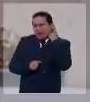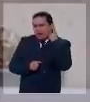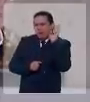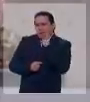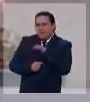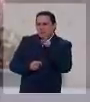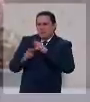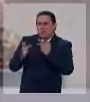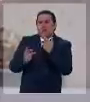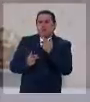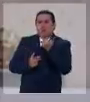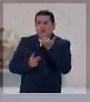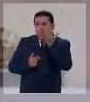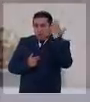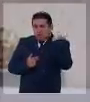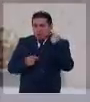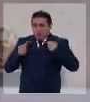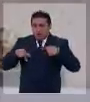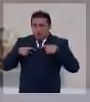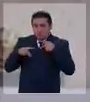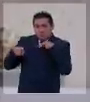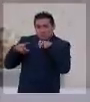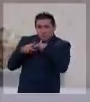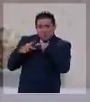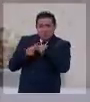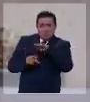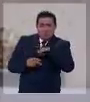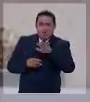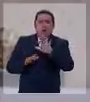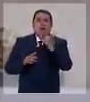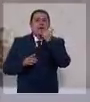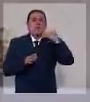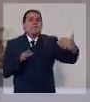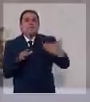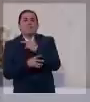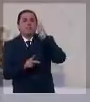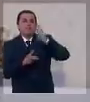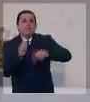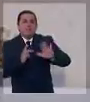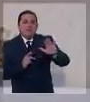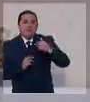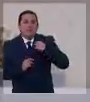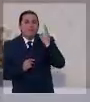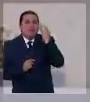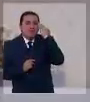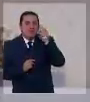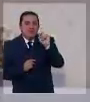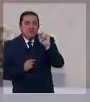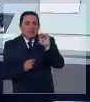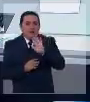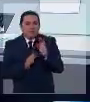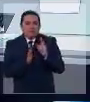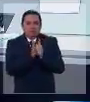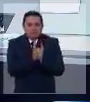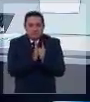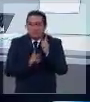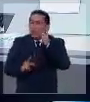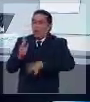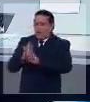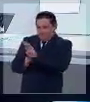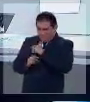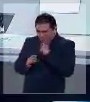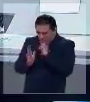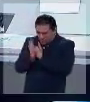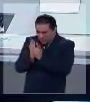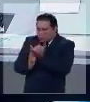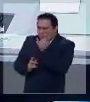Anaya, necesito terminar, por favor, me quedan 20 segundos. Pero quiero terminar por la idea. Por respeto a quien mandó Carlos, preguntas a redes sociales. Pero te pido terminar la pregunta,